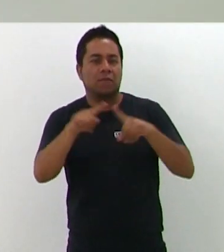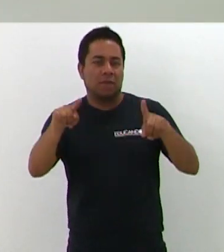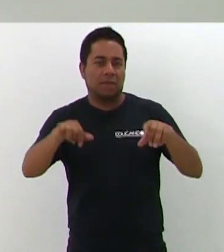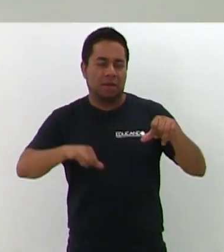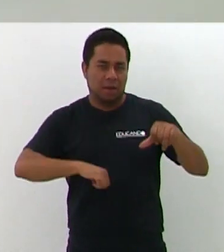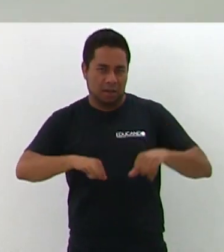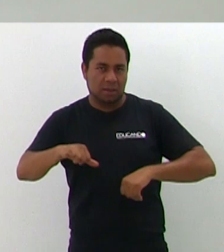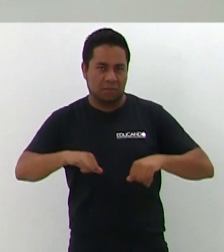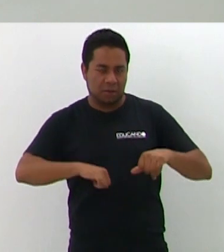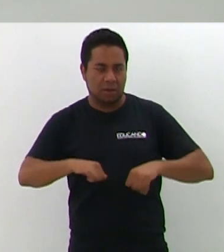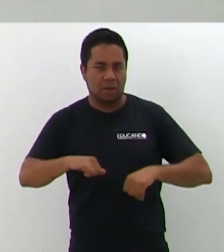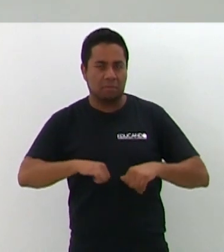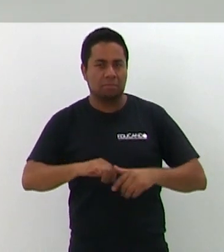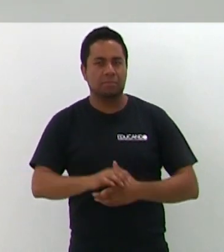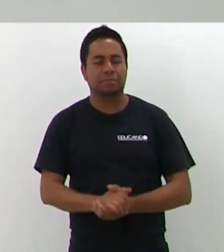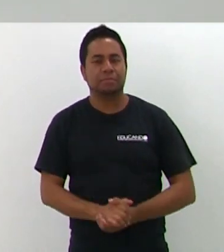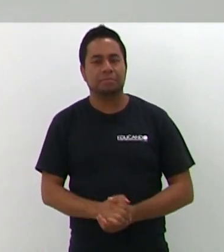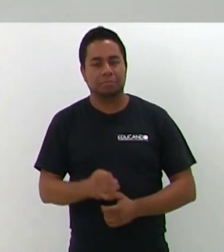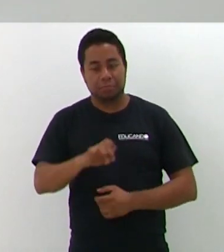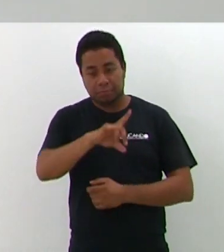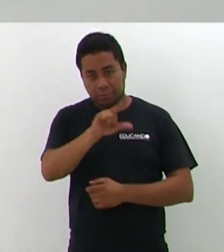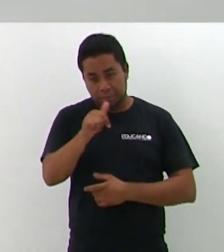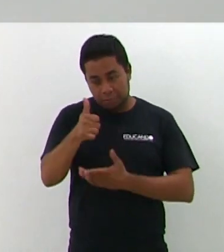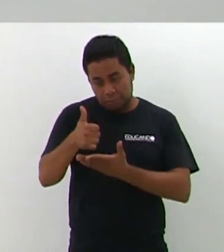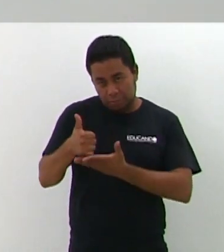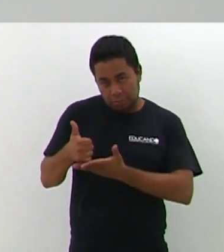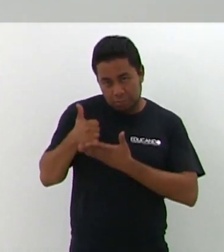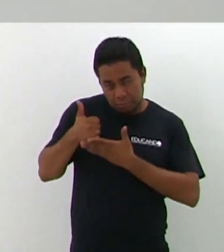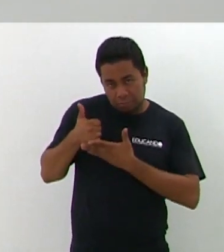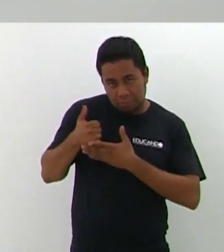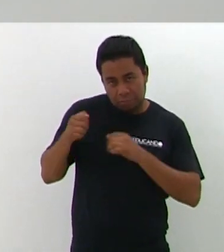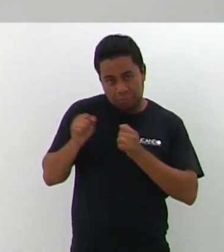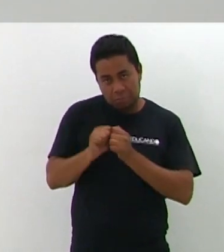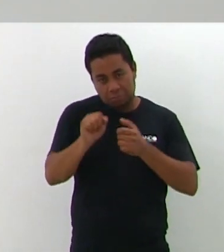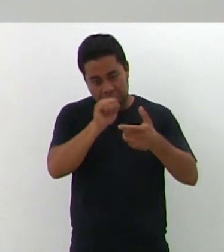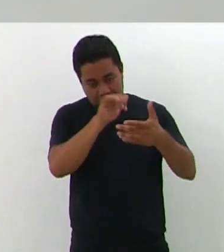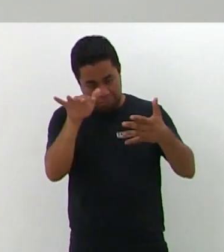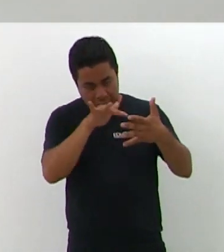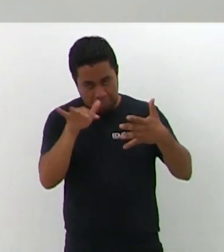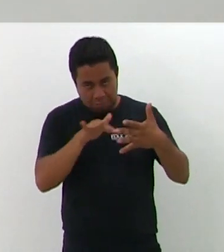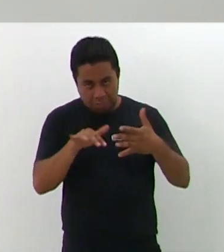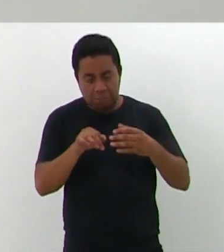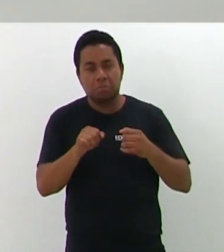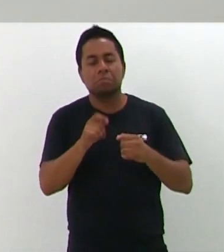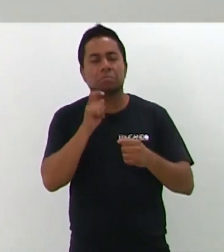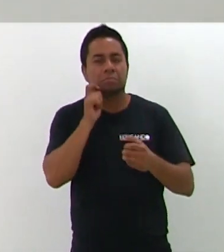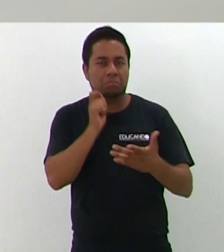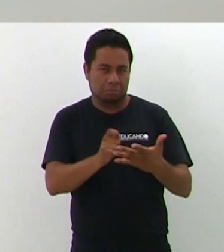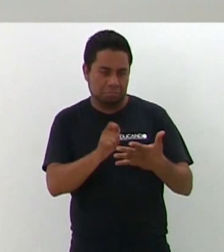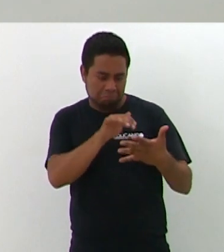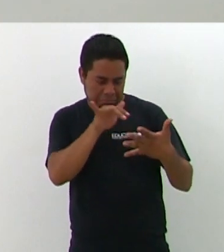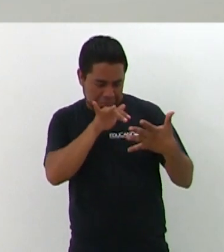ya me vas a ayudar ahora. Este texto que vamos a leer.